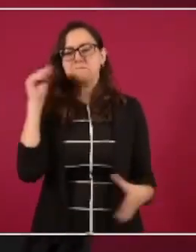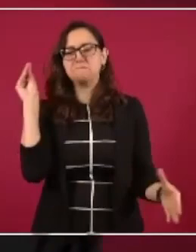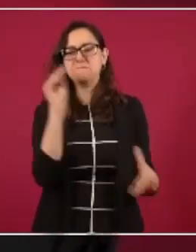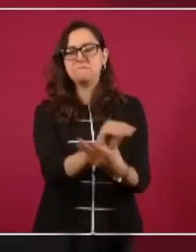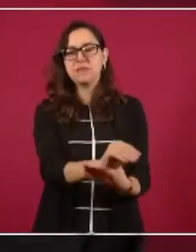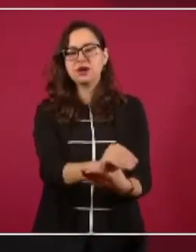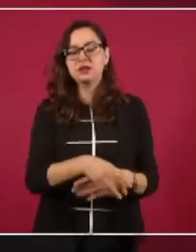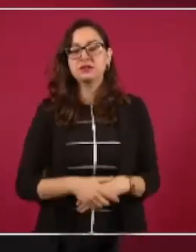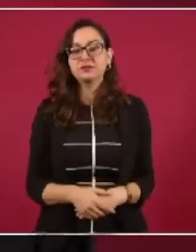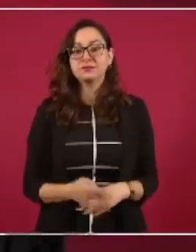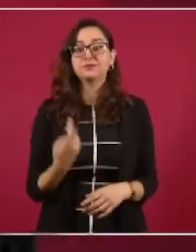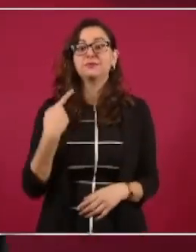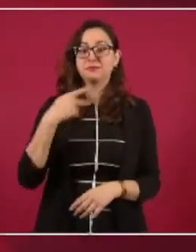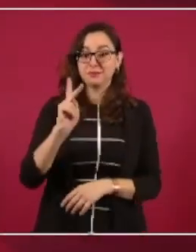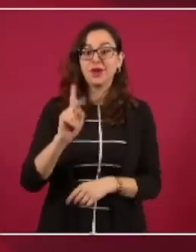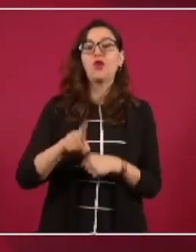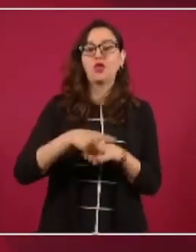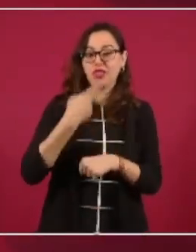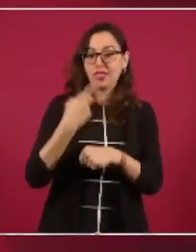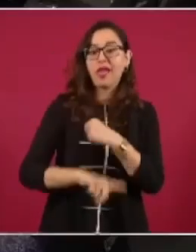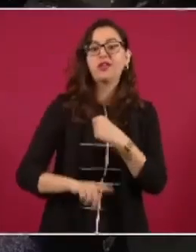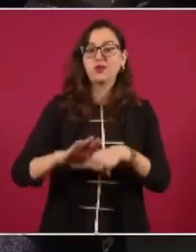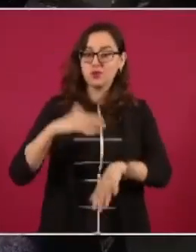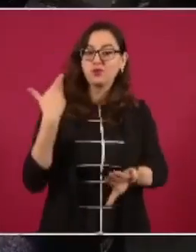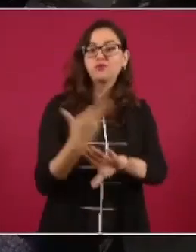pero sí se perjudica a los pueblos.